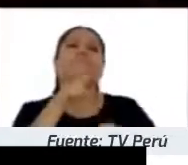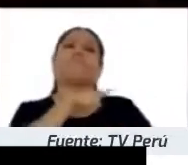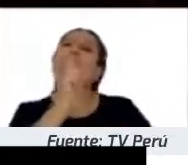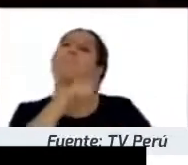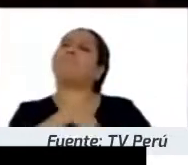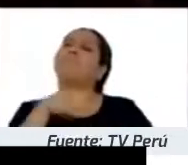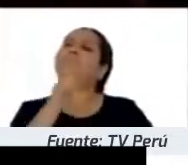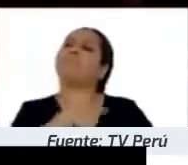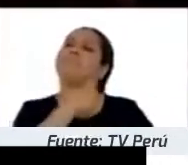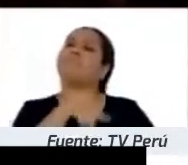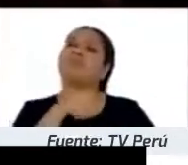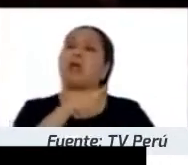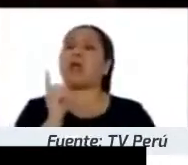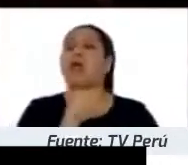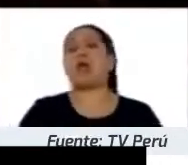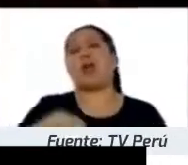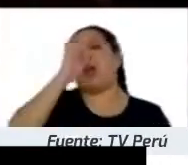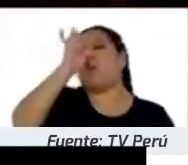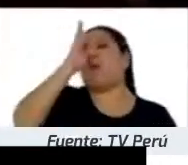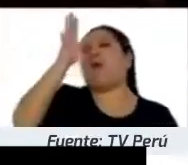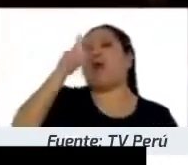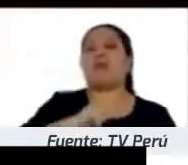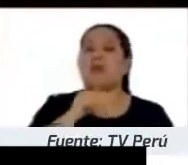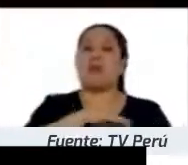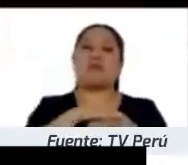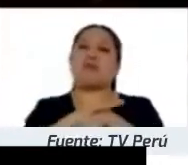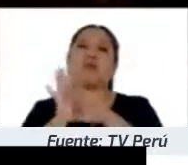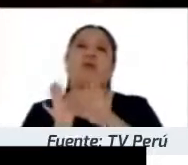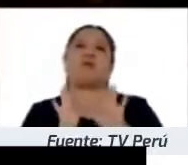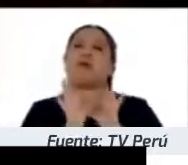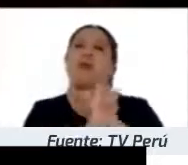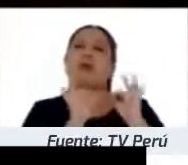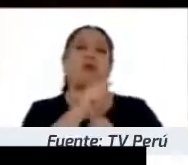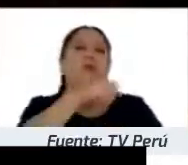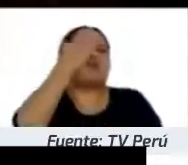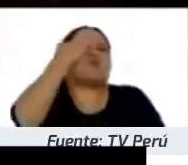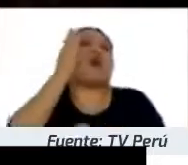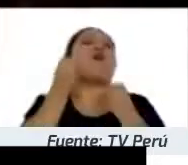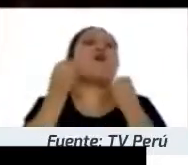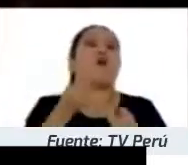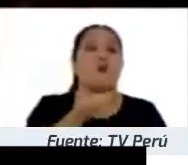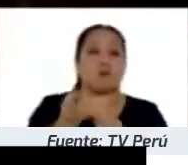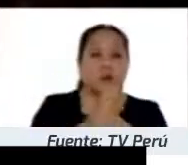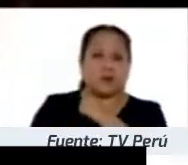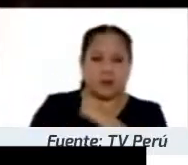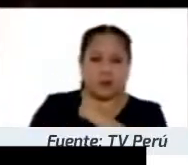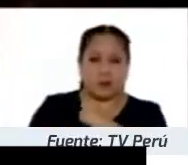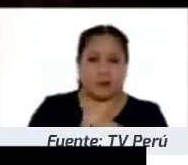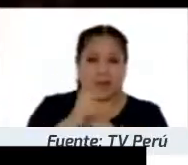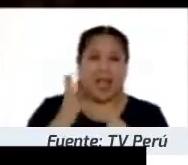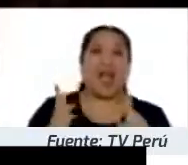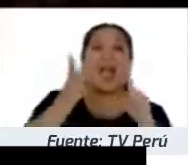mire, es improvisado, no tiene un plan programático, no sabe cómo es el país. Y si hay algún